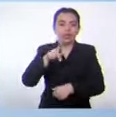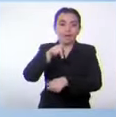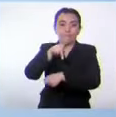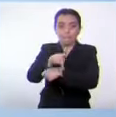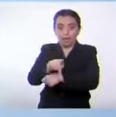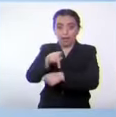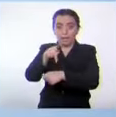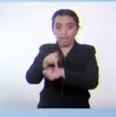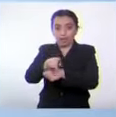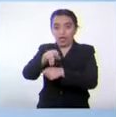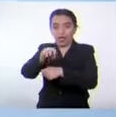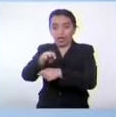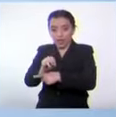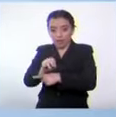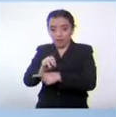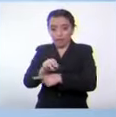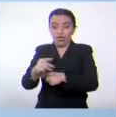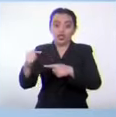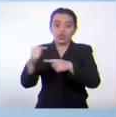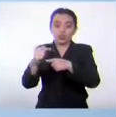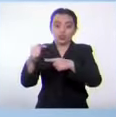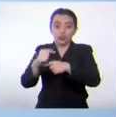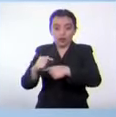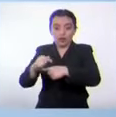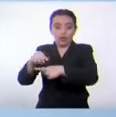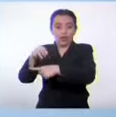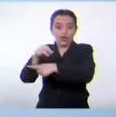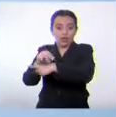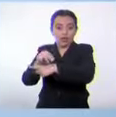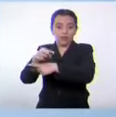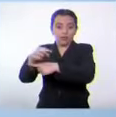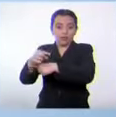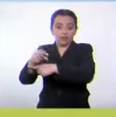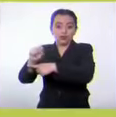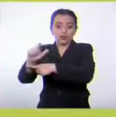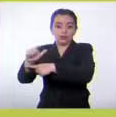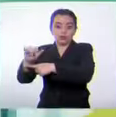de soluto entre litros de disolución.